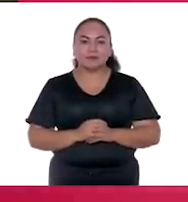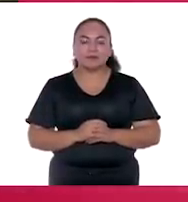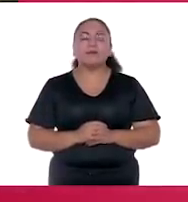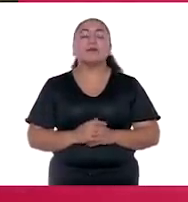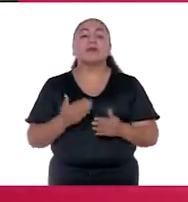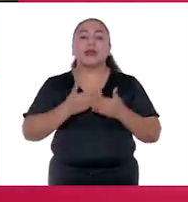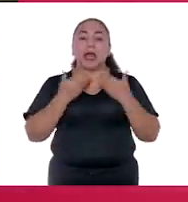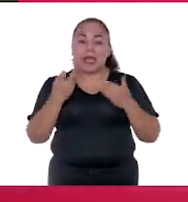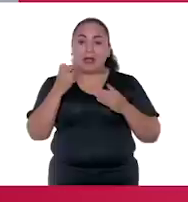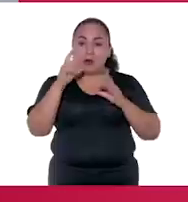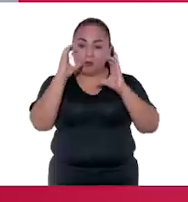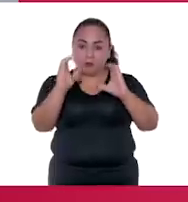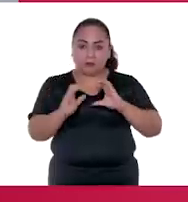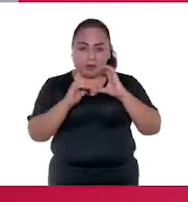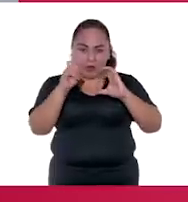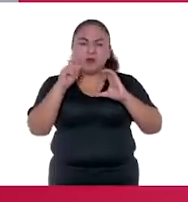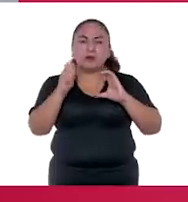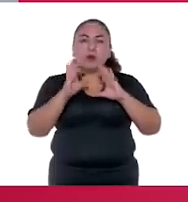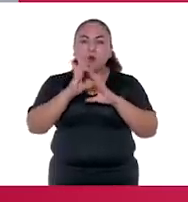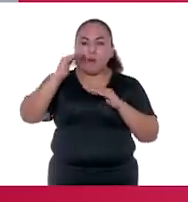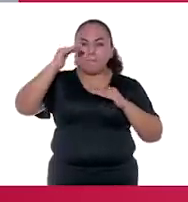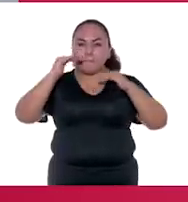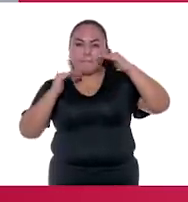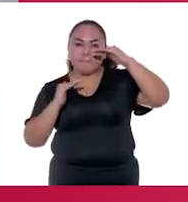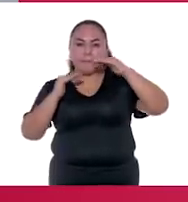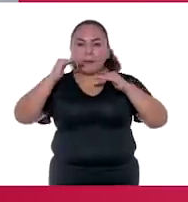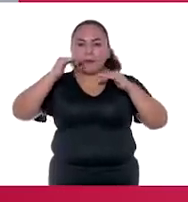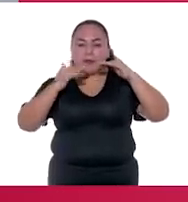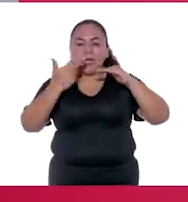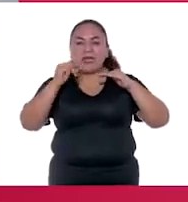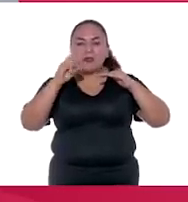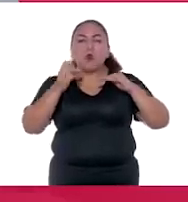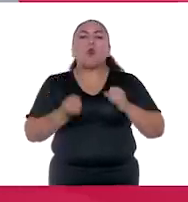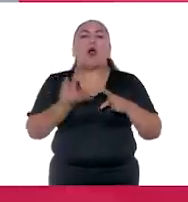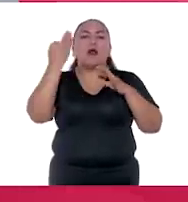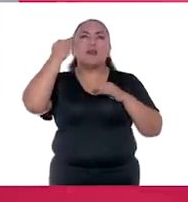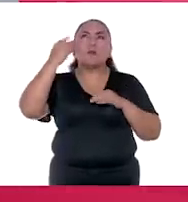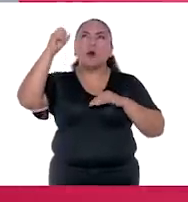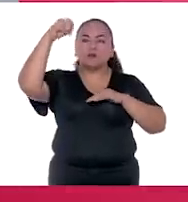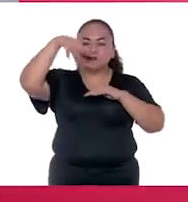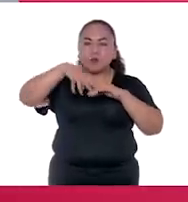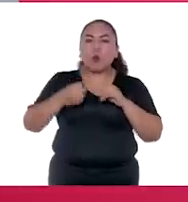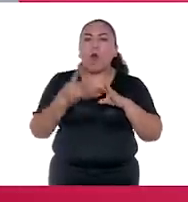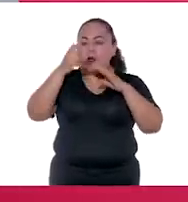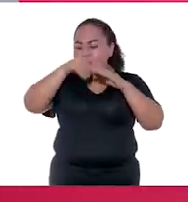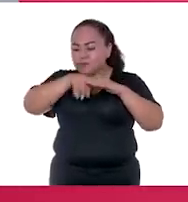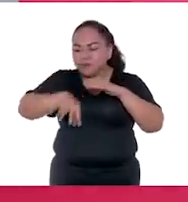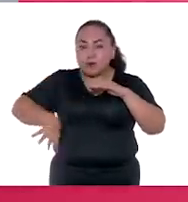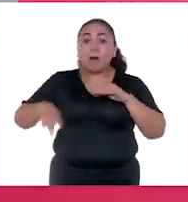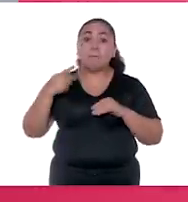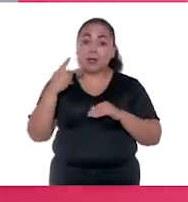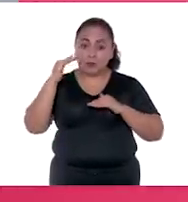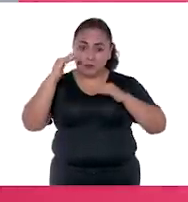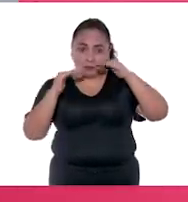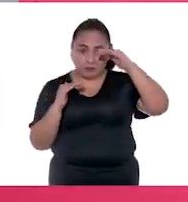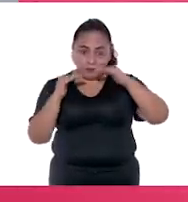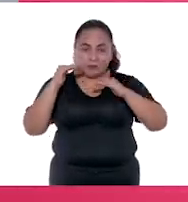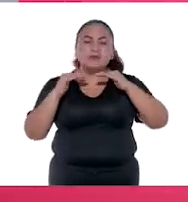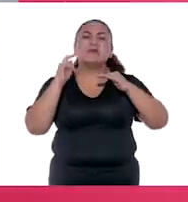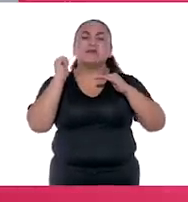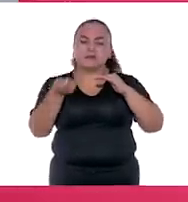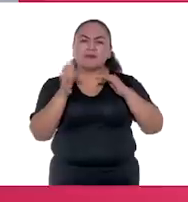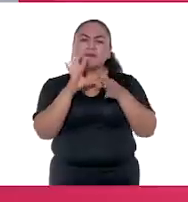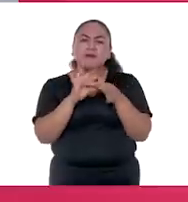Administrar el agua es hablar de balance hídrico, de cuánta agua carga, cuánta agua descarga, pero además, más allá de balance hídrico, es